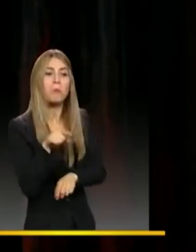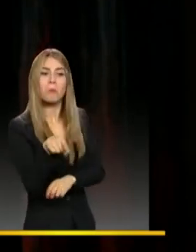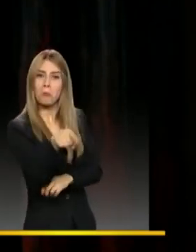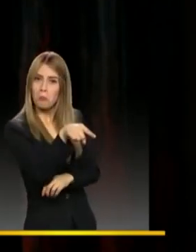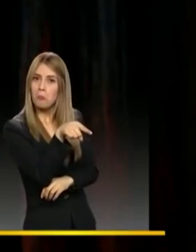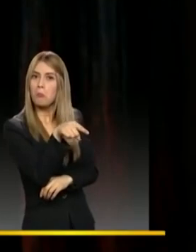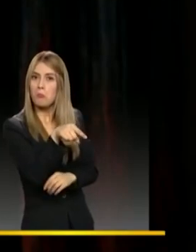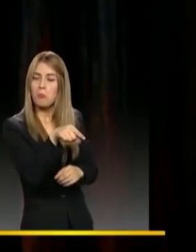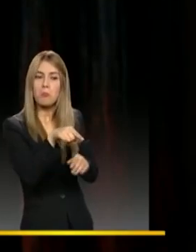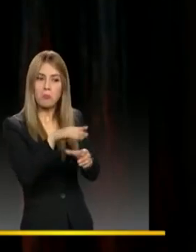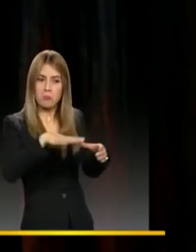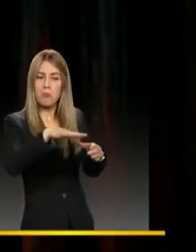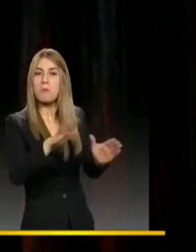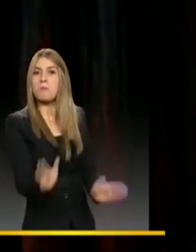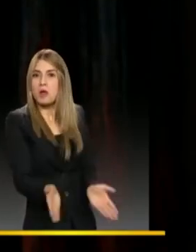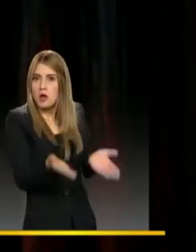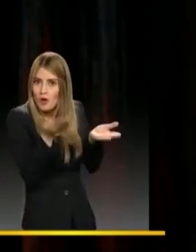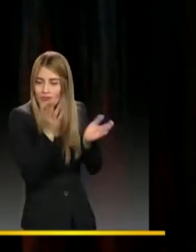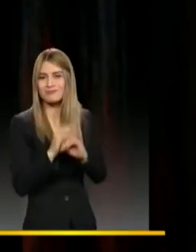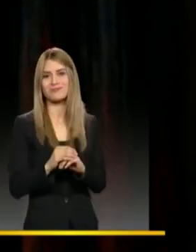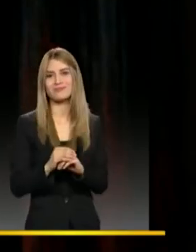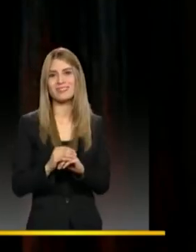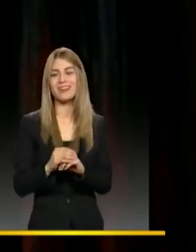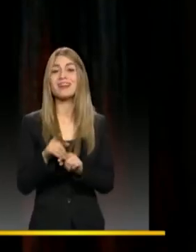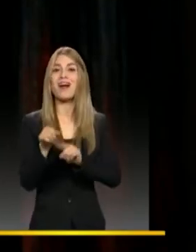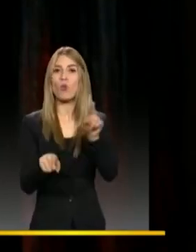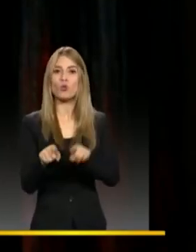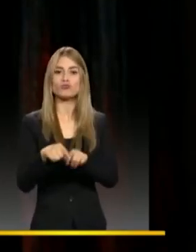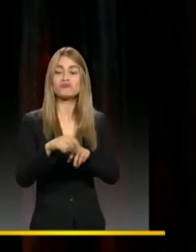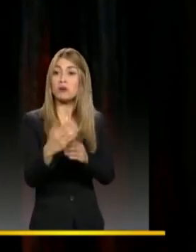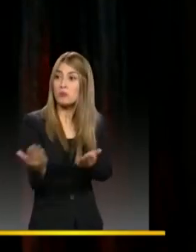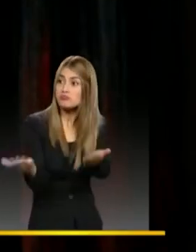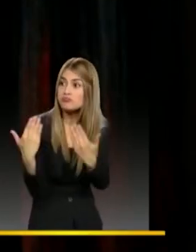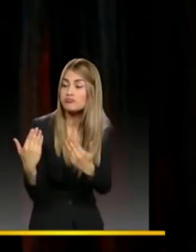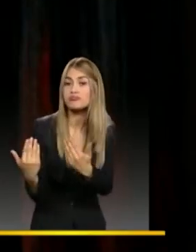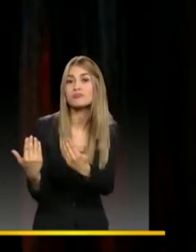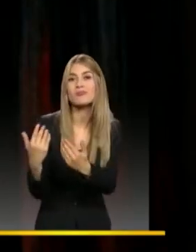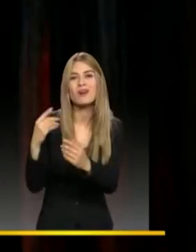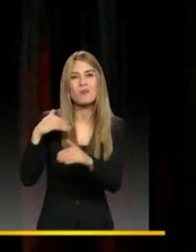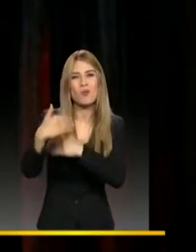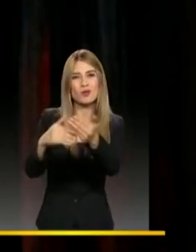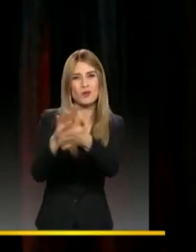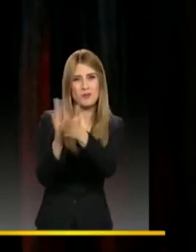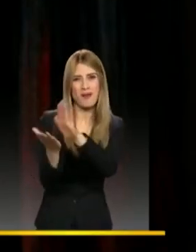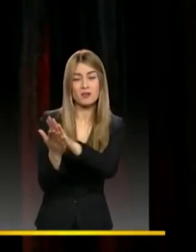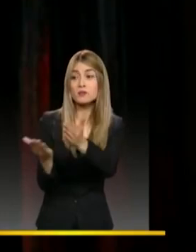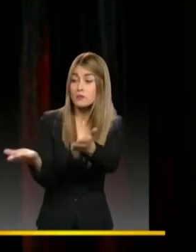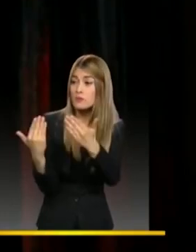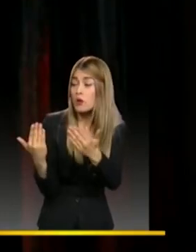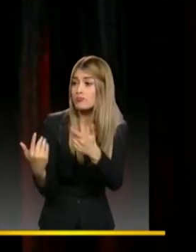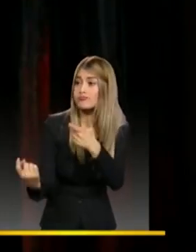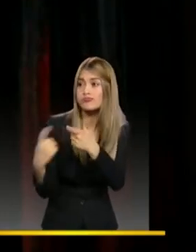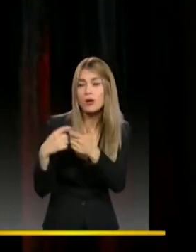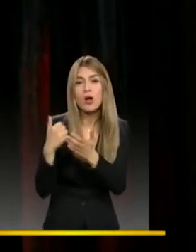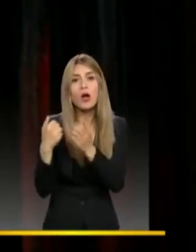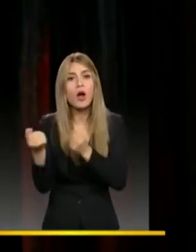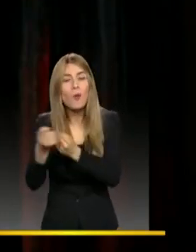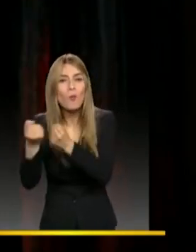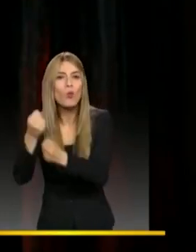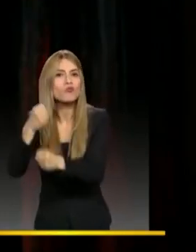y generaron empleo. Y la inflación, que en el año 2016 nos dio